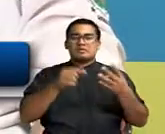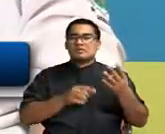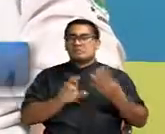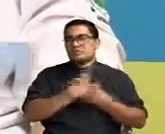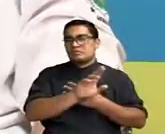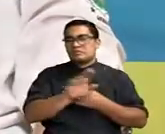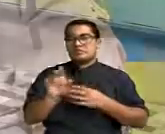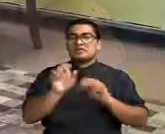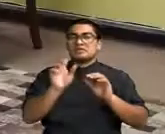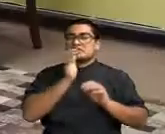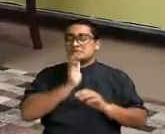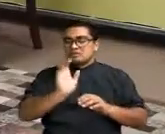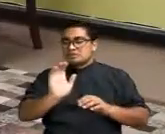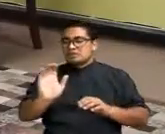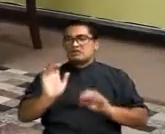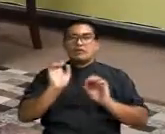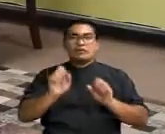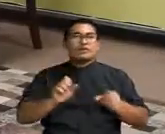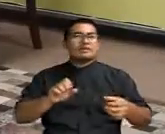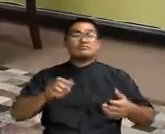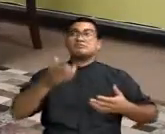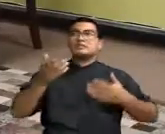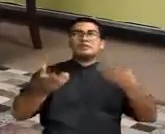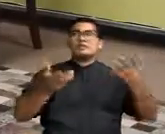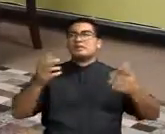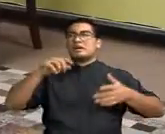El niño puede andar alterado.